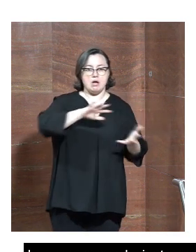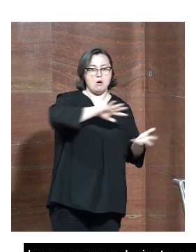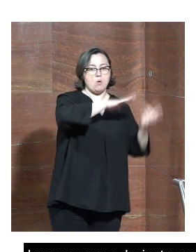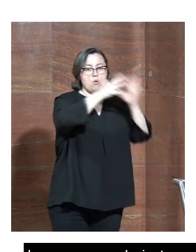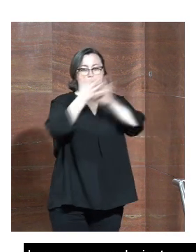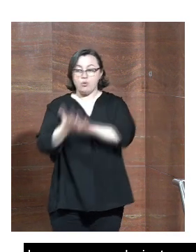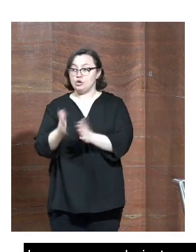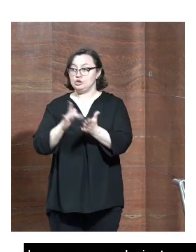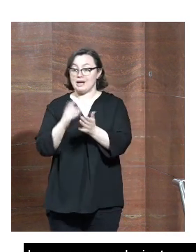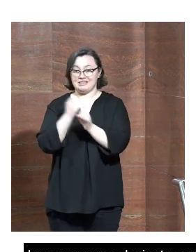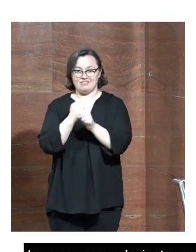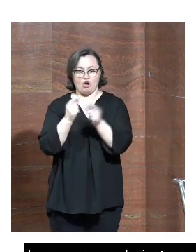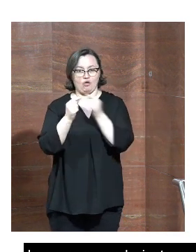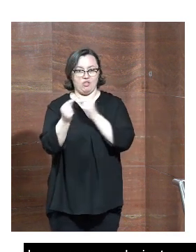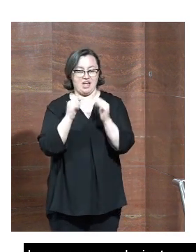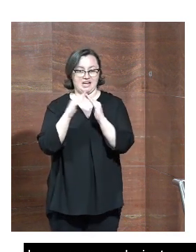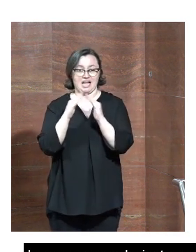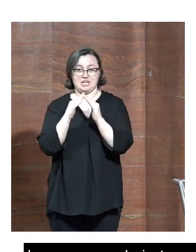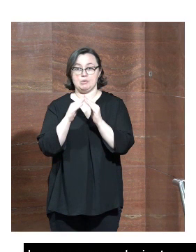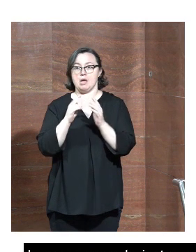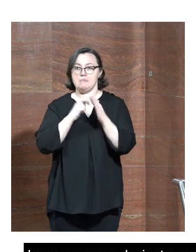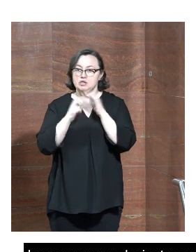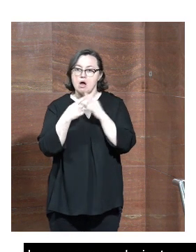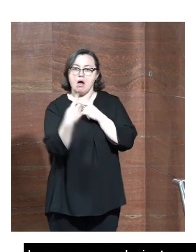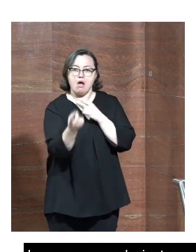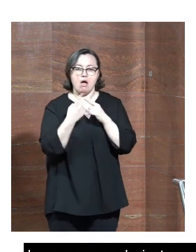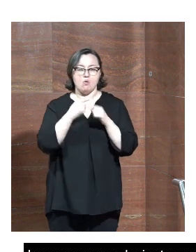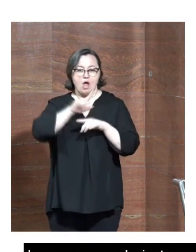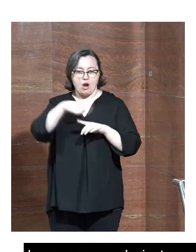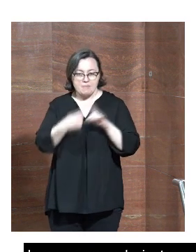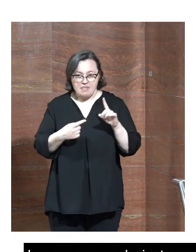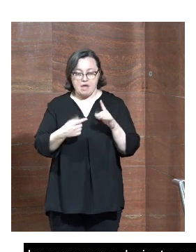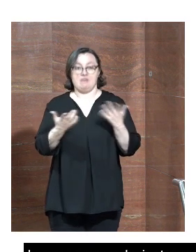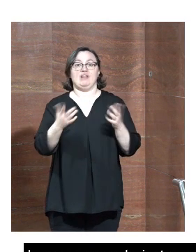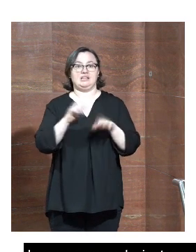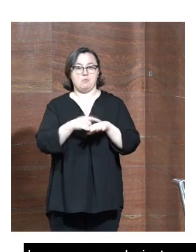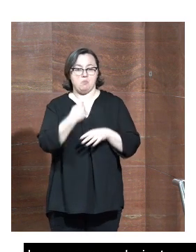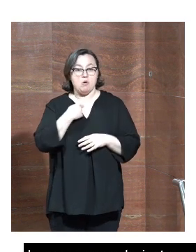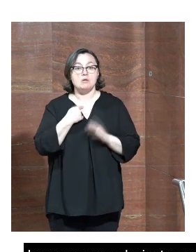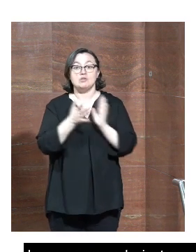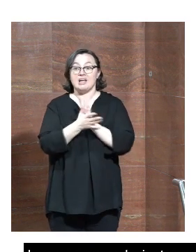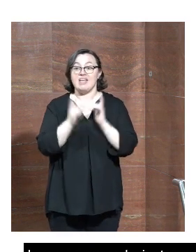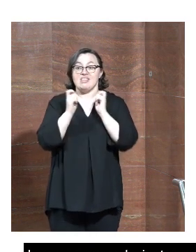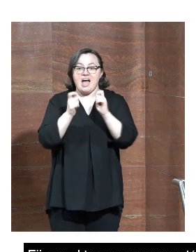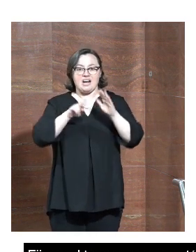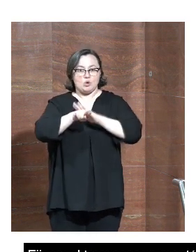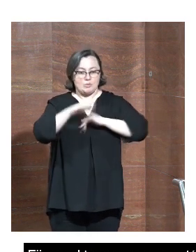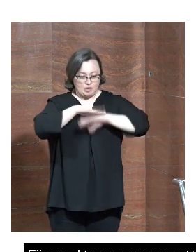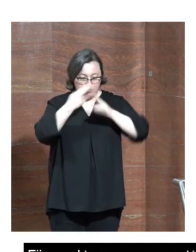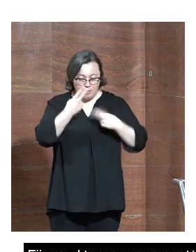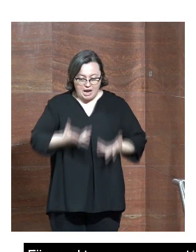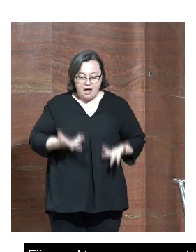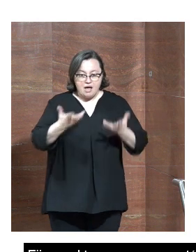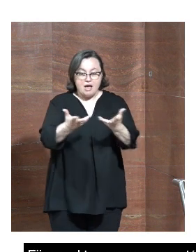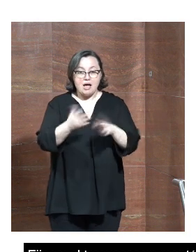desde su casa, y si lo puedes hacer desde su casa porque vas a perder 1 hora y media yendo a una oficina, lo que debe posibilitar es liberar recursos de la Administración